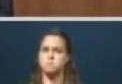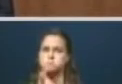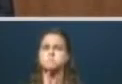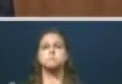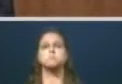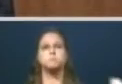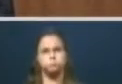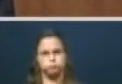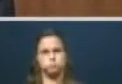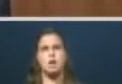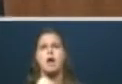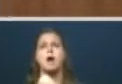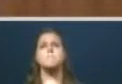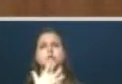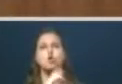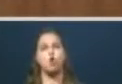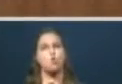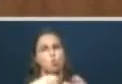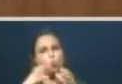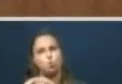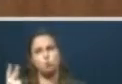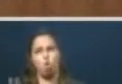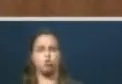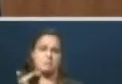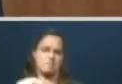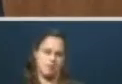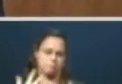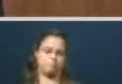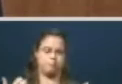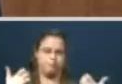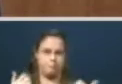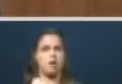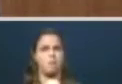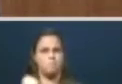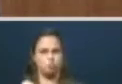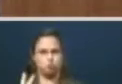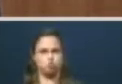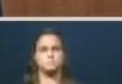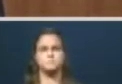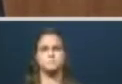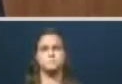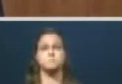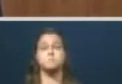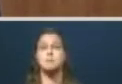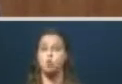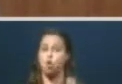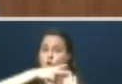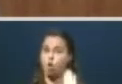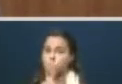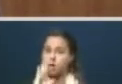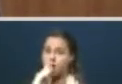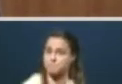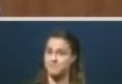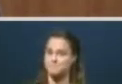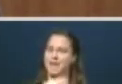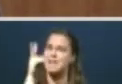contó con el apoyo de los dos principales grupos de esta cámara mediante esta norma que después